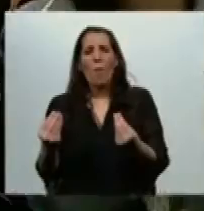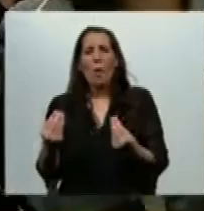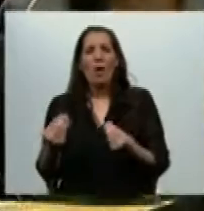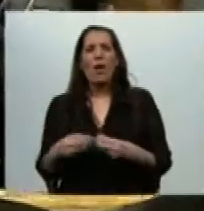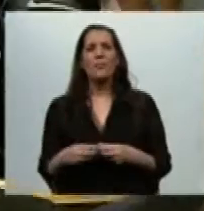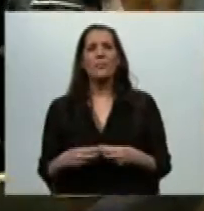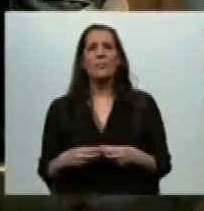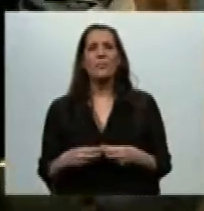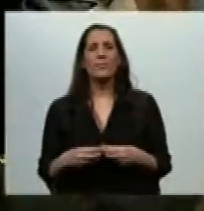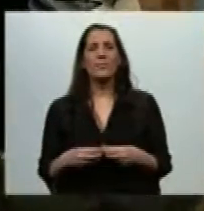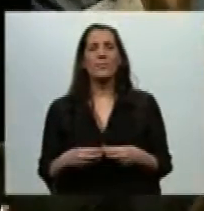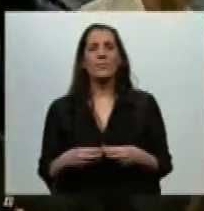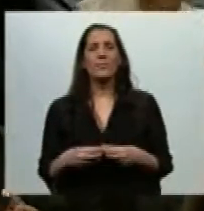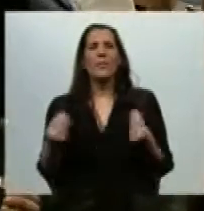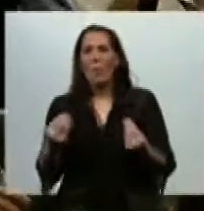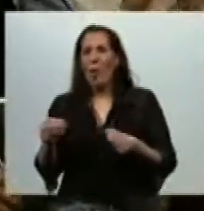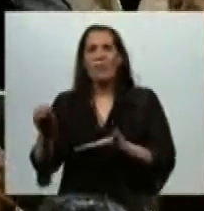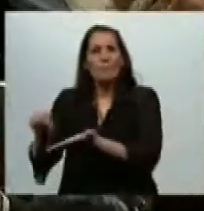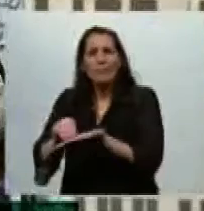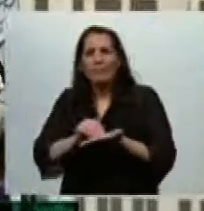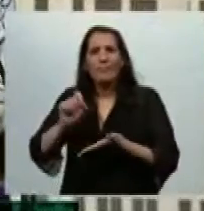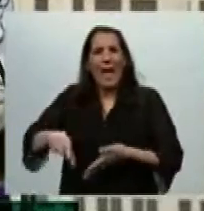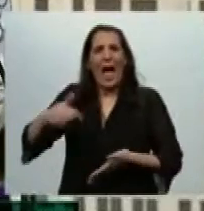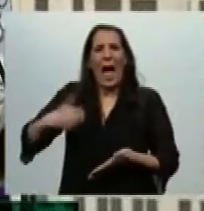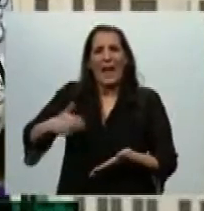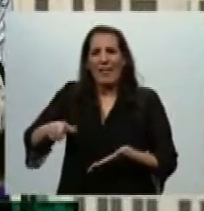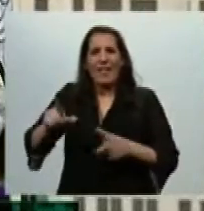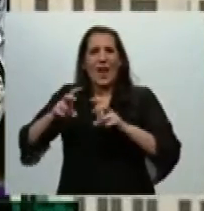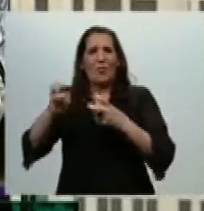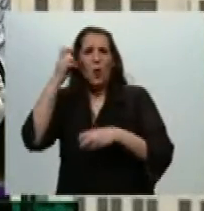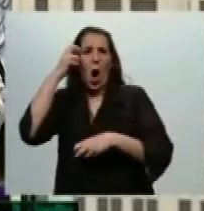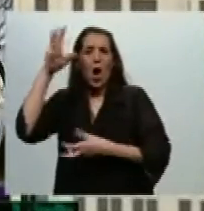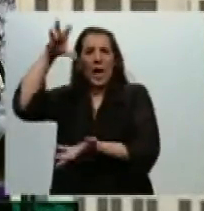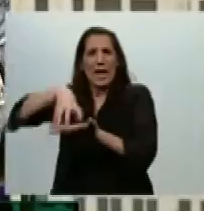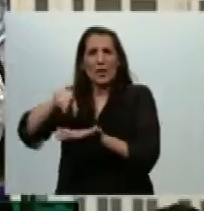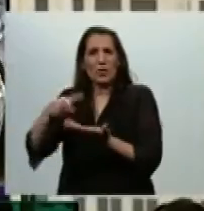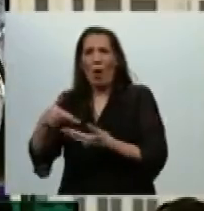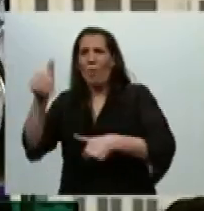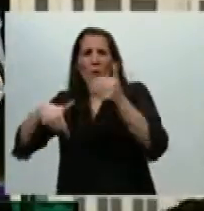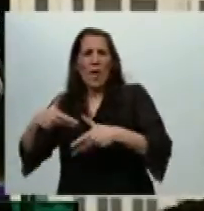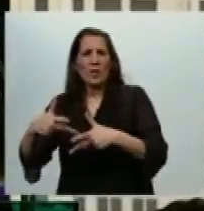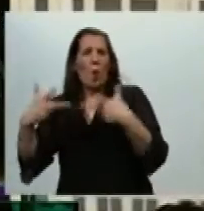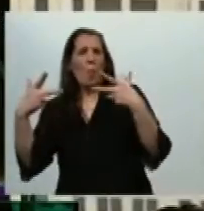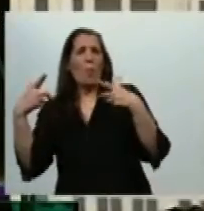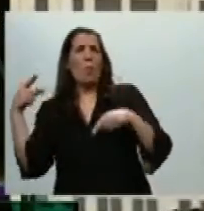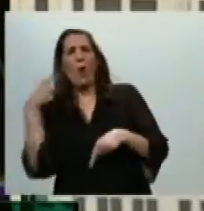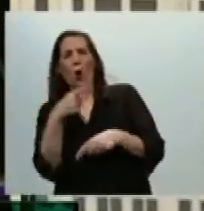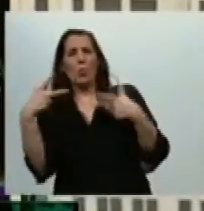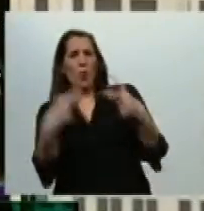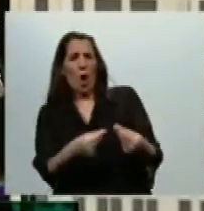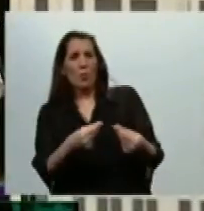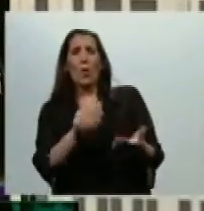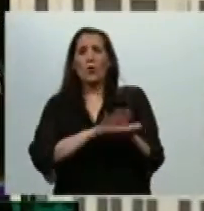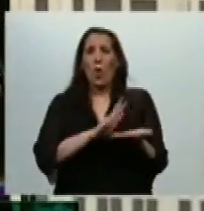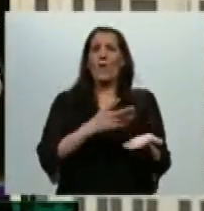¿Cómo puede ser que legisladores argentinos voten en contra del pago